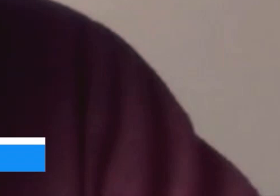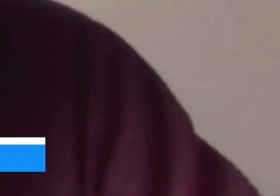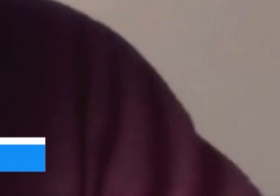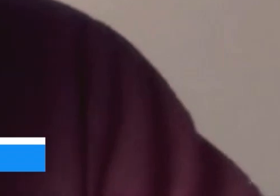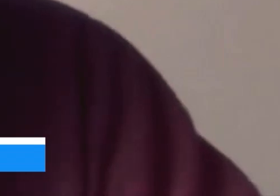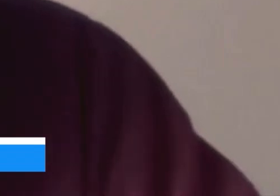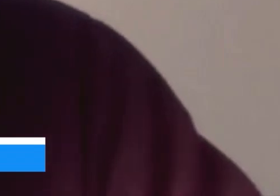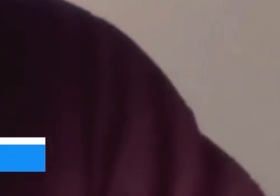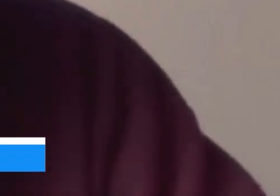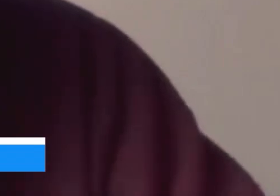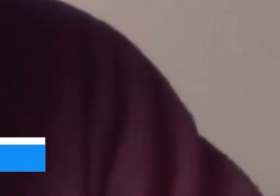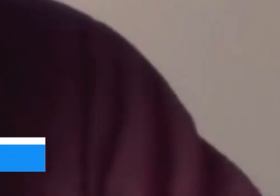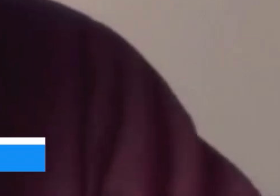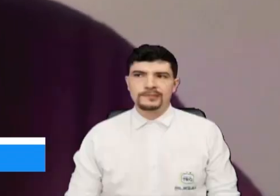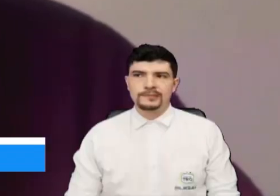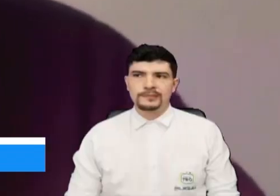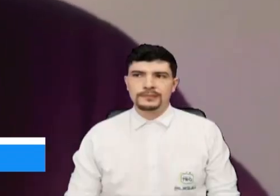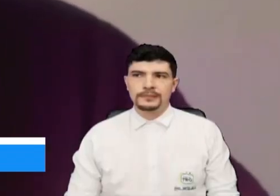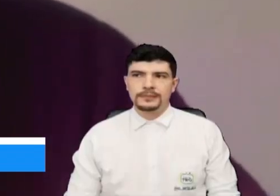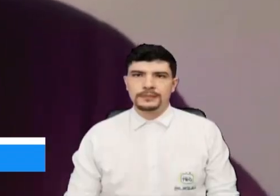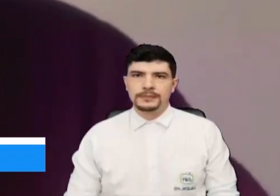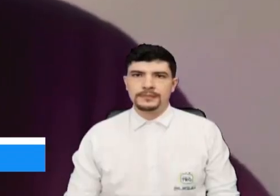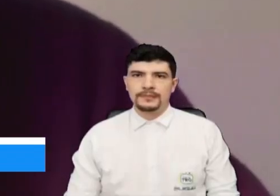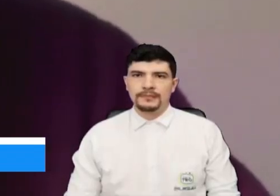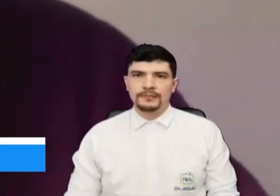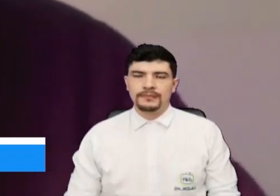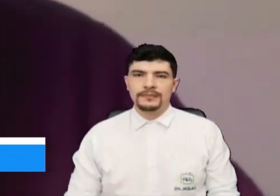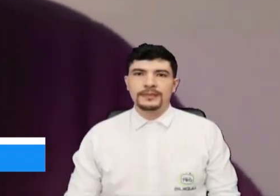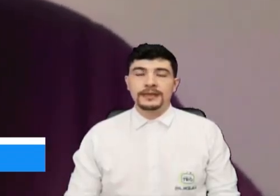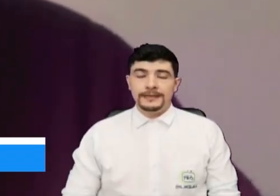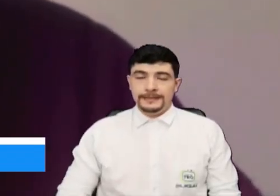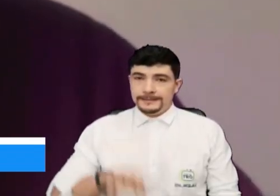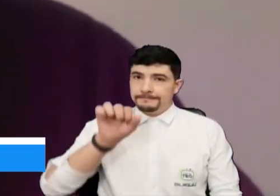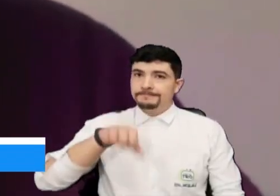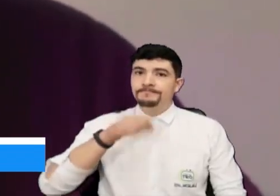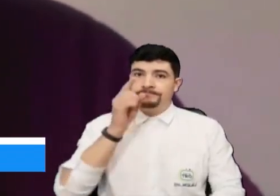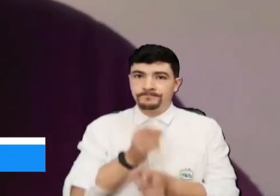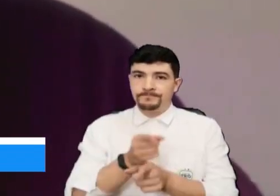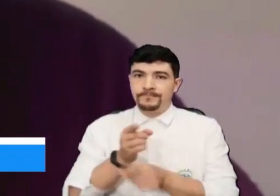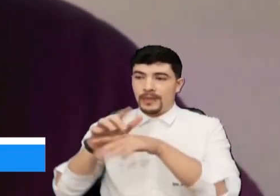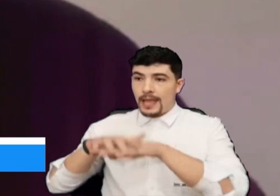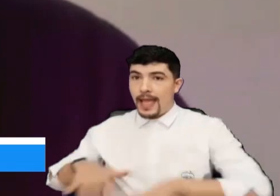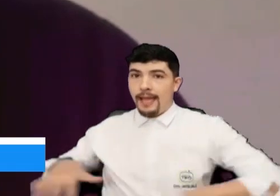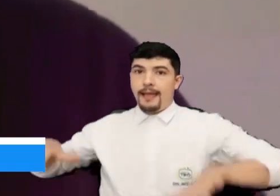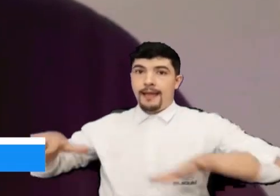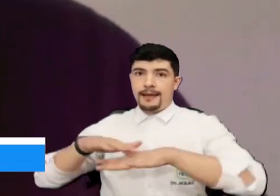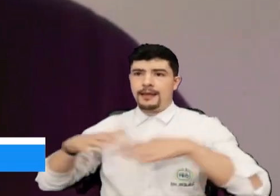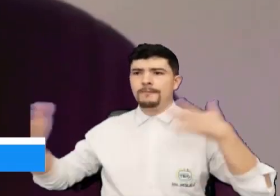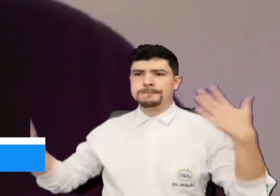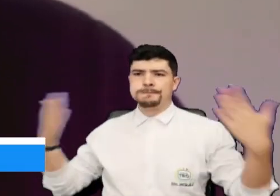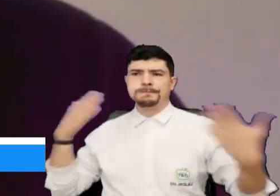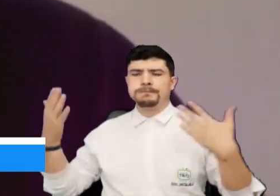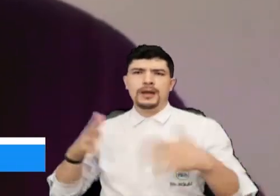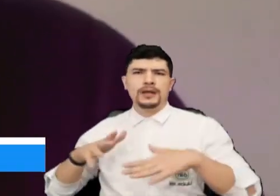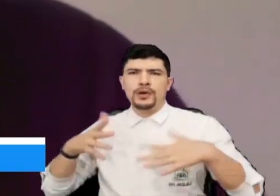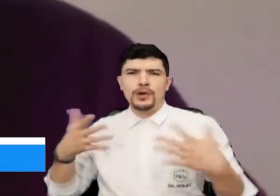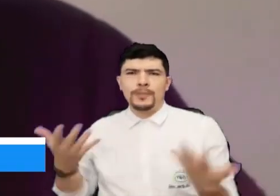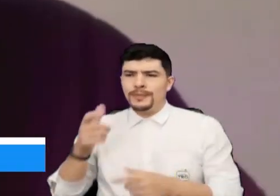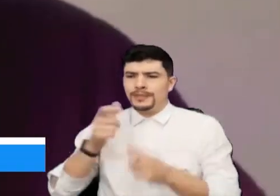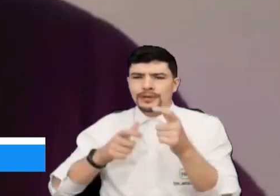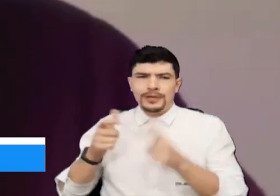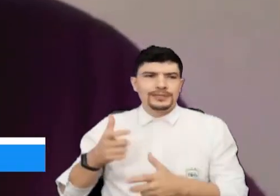Entonces, en la página de Bancolombia también está la información para saber en dónde, en